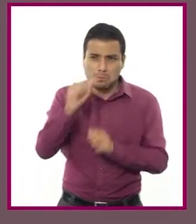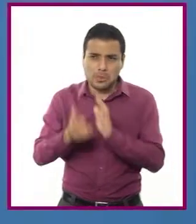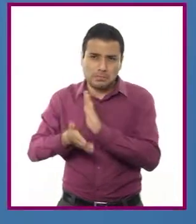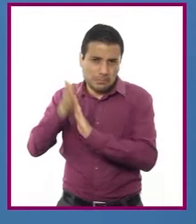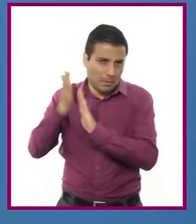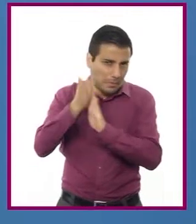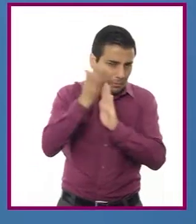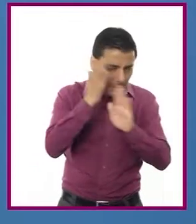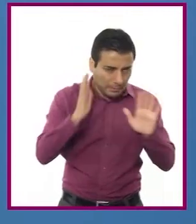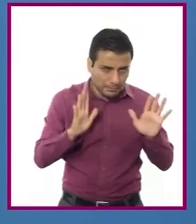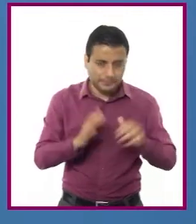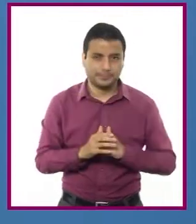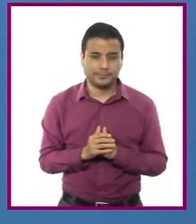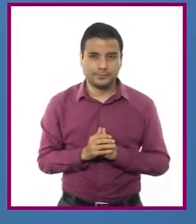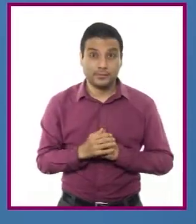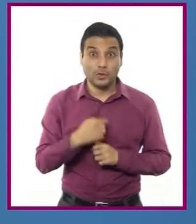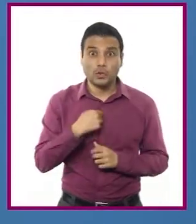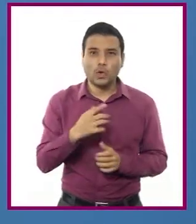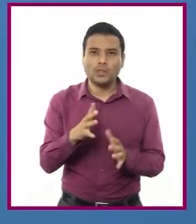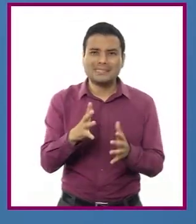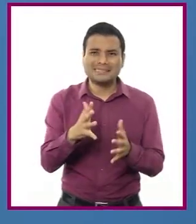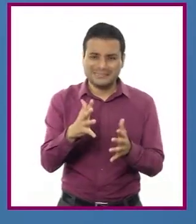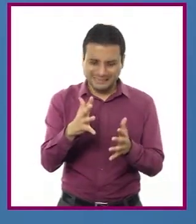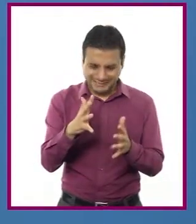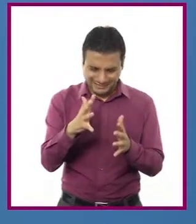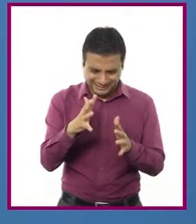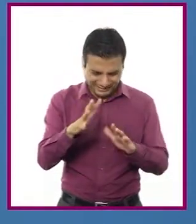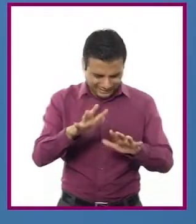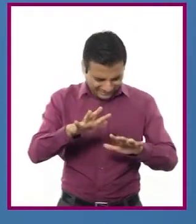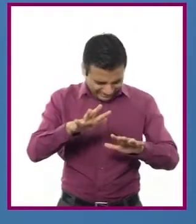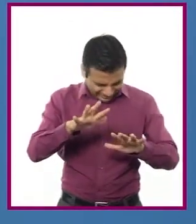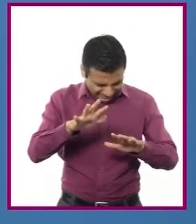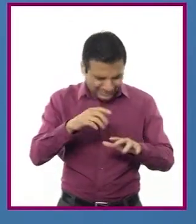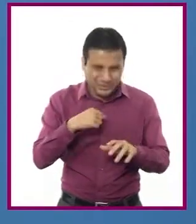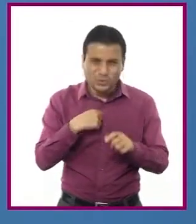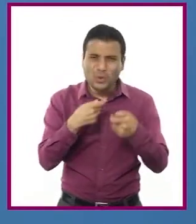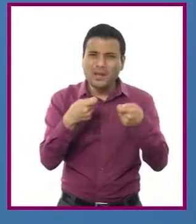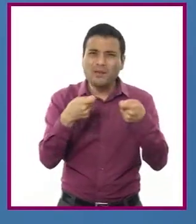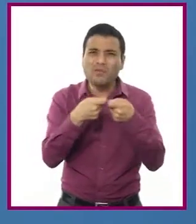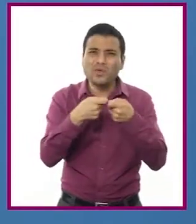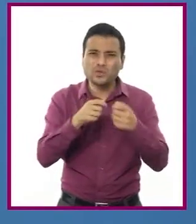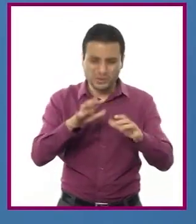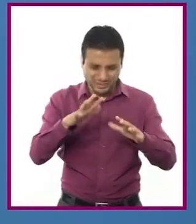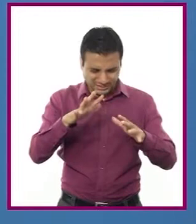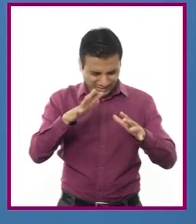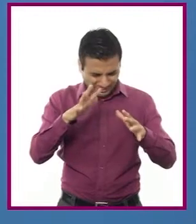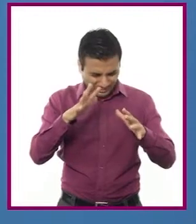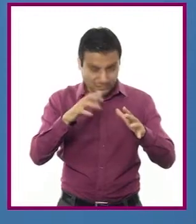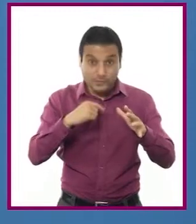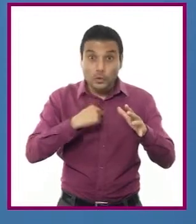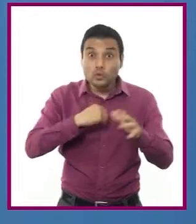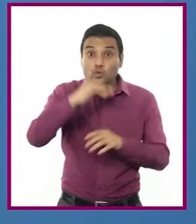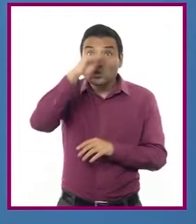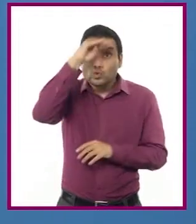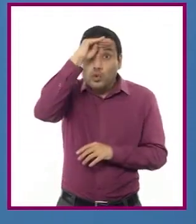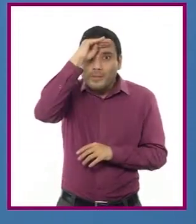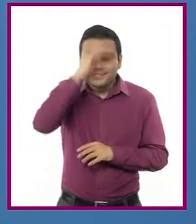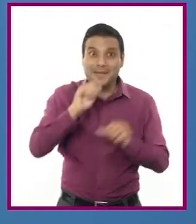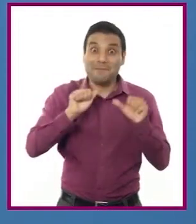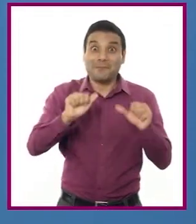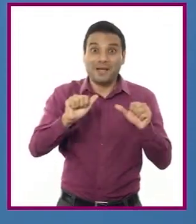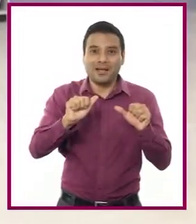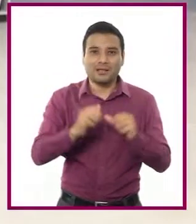diferentes. Me tiemblan las manos. Por alguna razón estoy nervioso. yo creía que había salido del juego sin